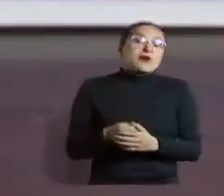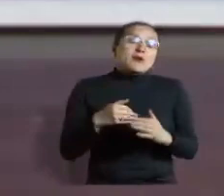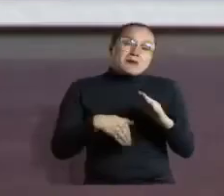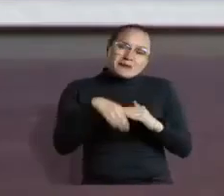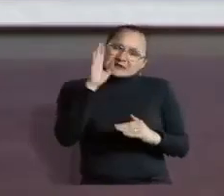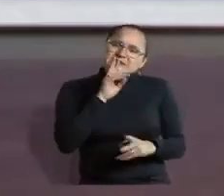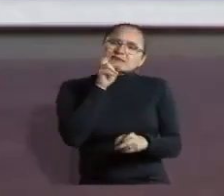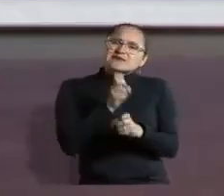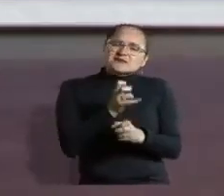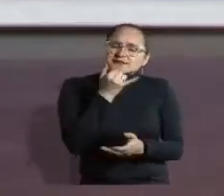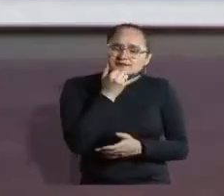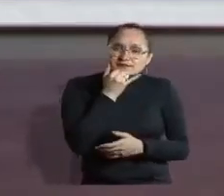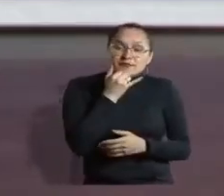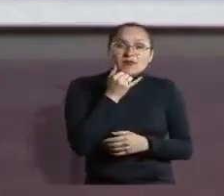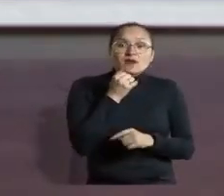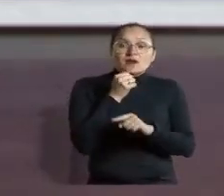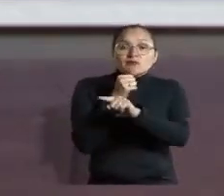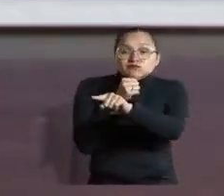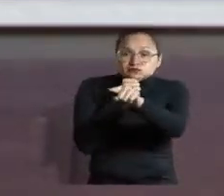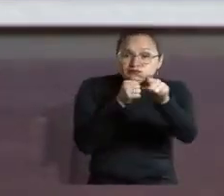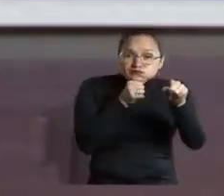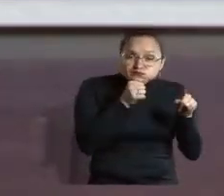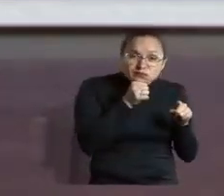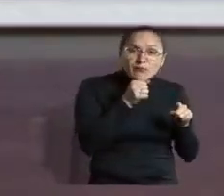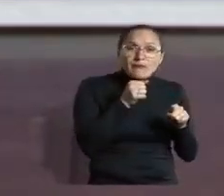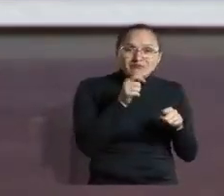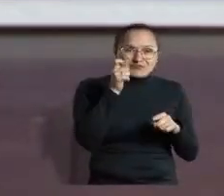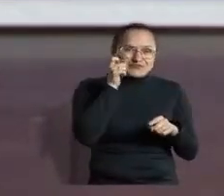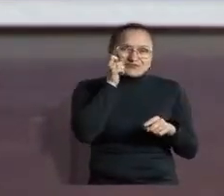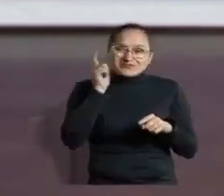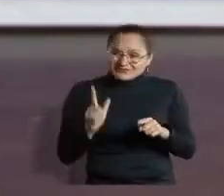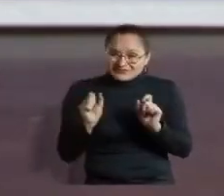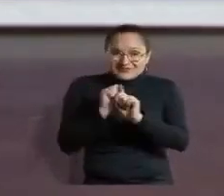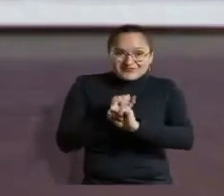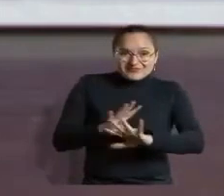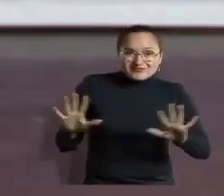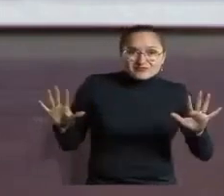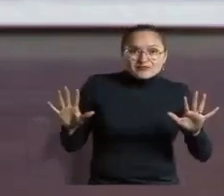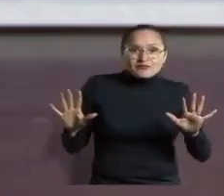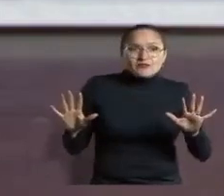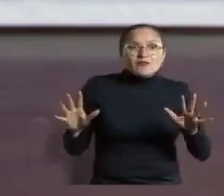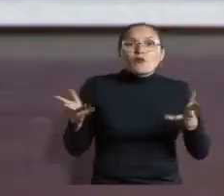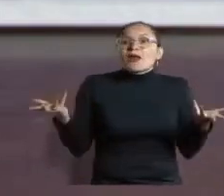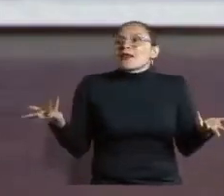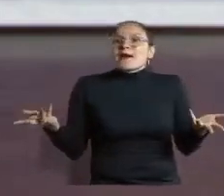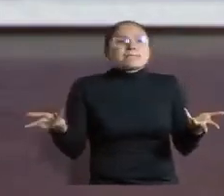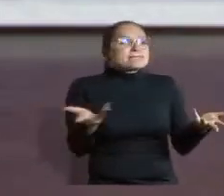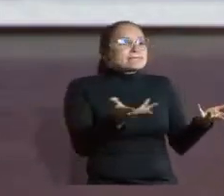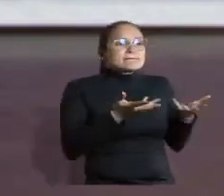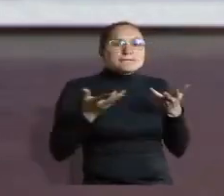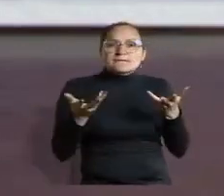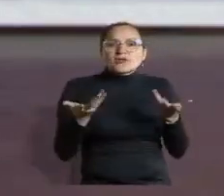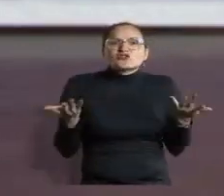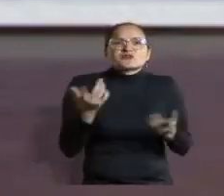es que muchos familiares muchas personas desaparecidas se quedaron sin familia porque han